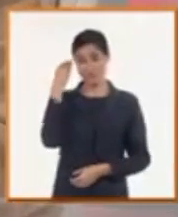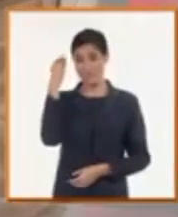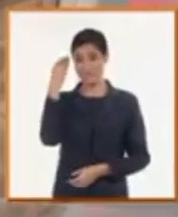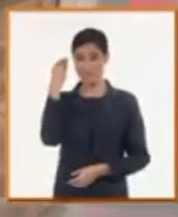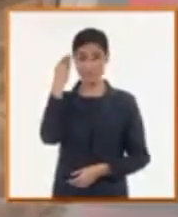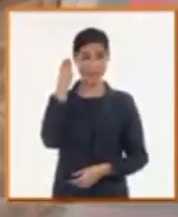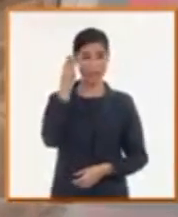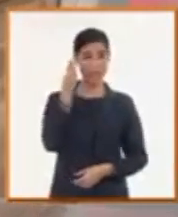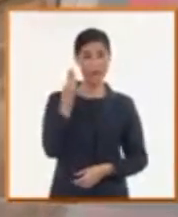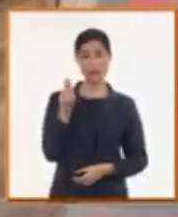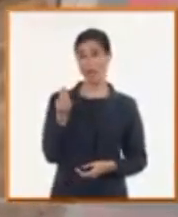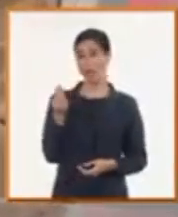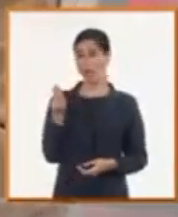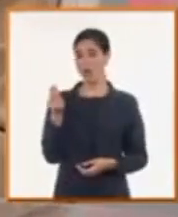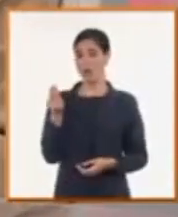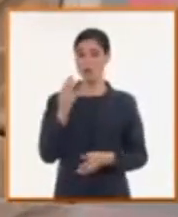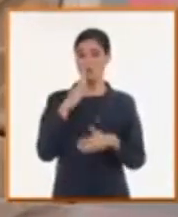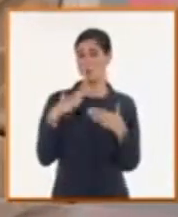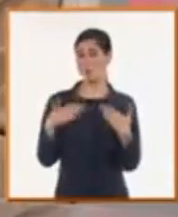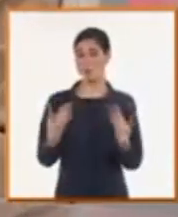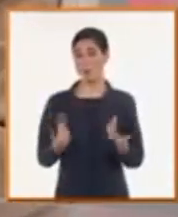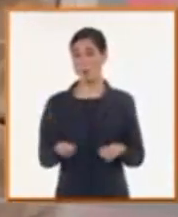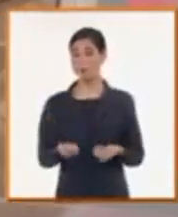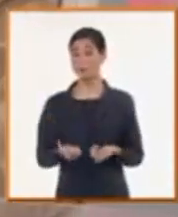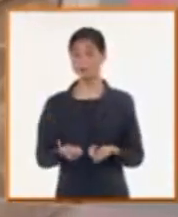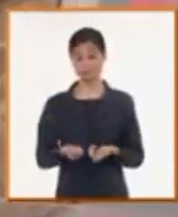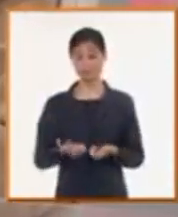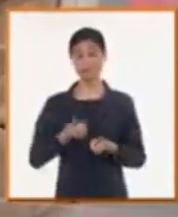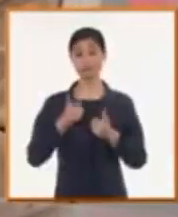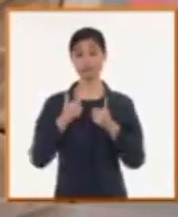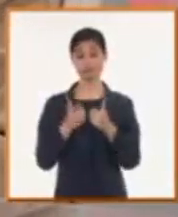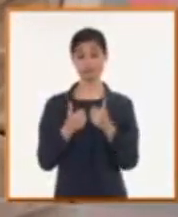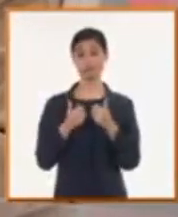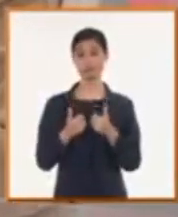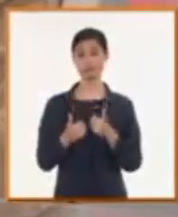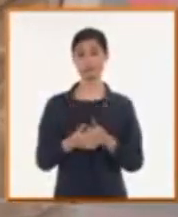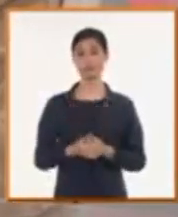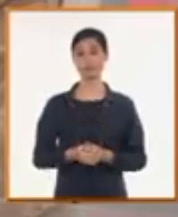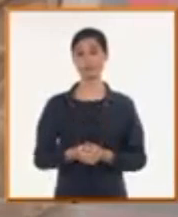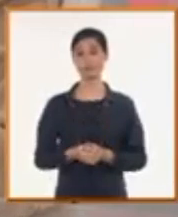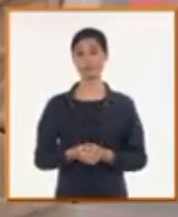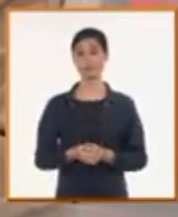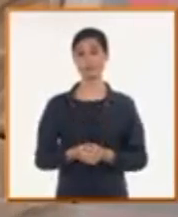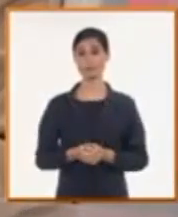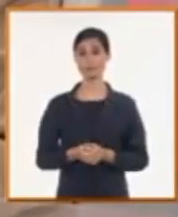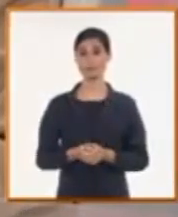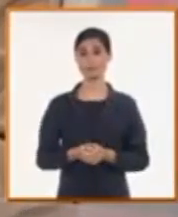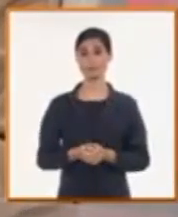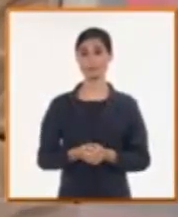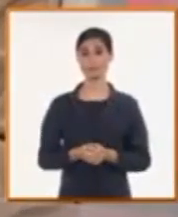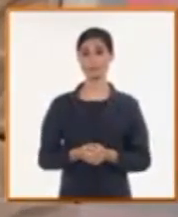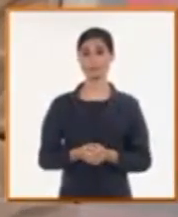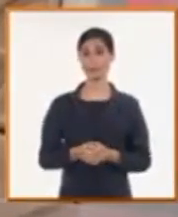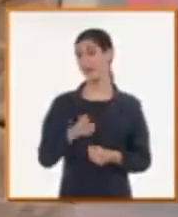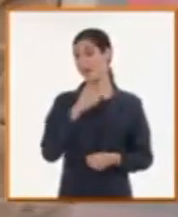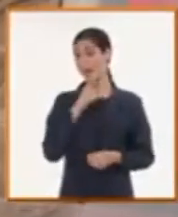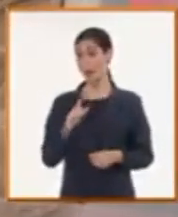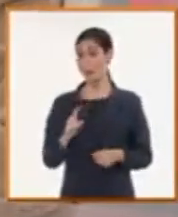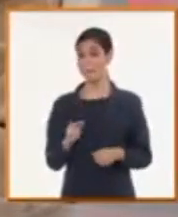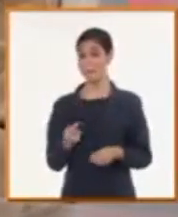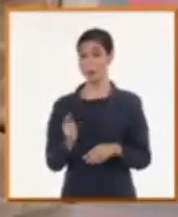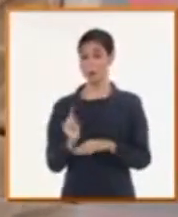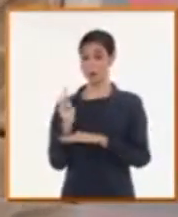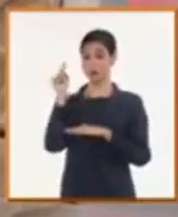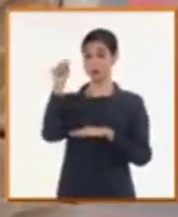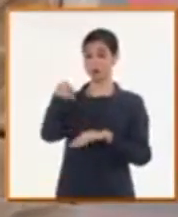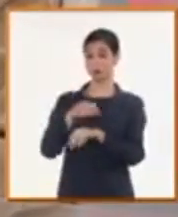hablando de 11 grupos de Pechora, 10 grupos de cohetes de complejos cohetil autopropulsado cuadrado, un